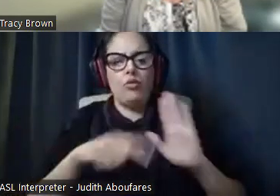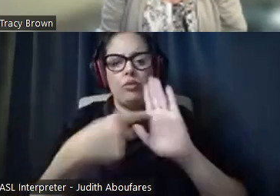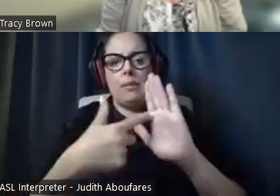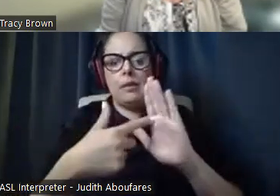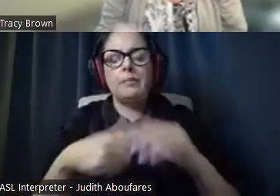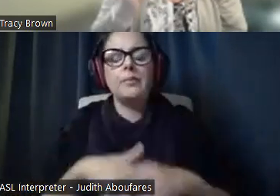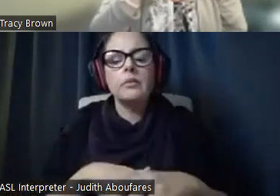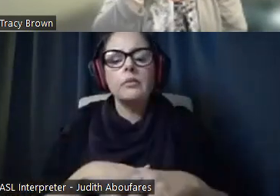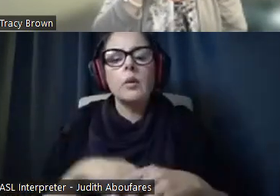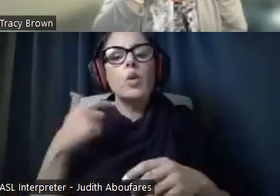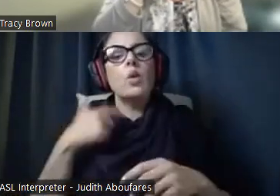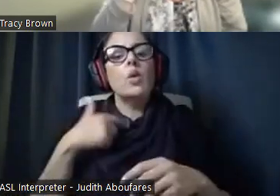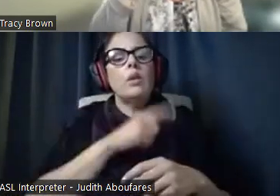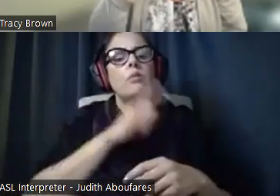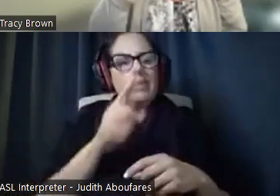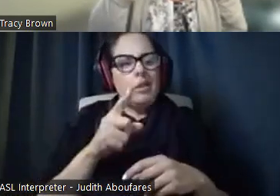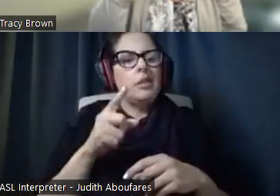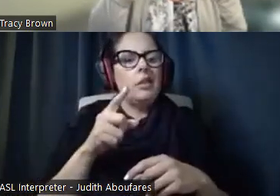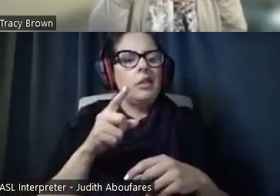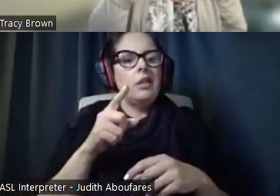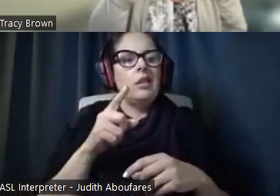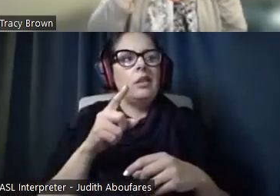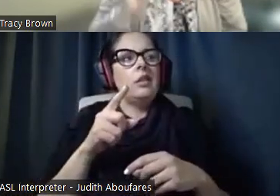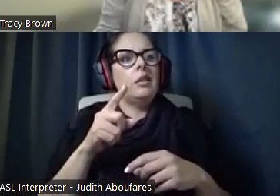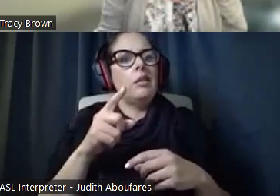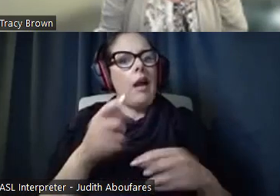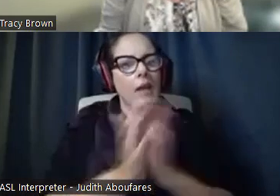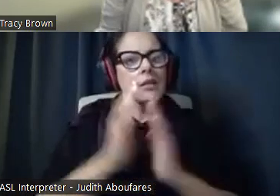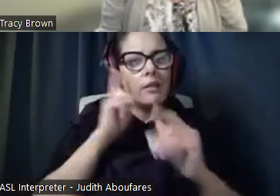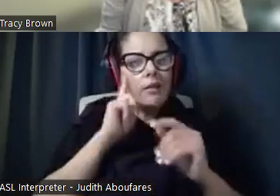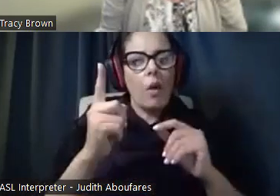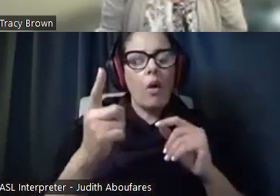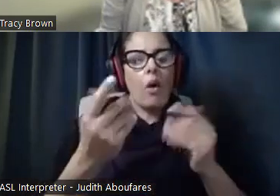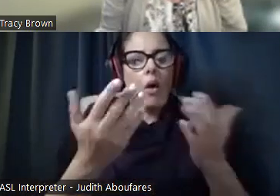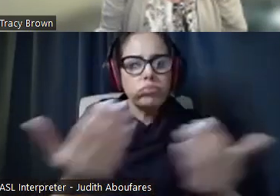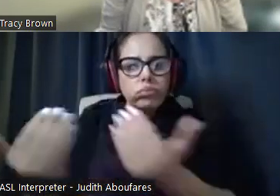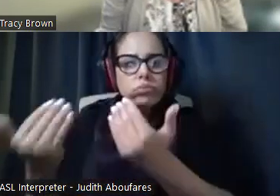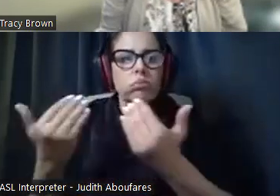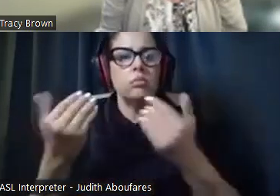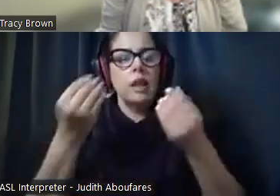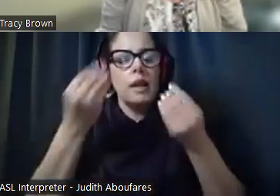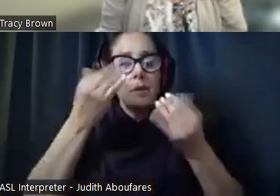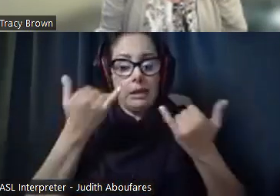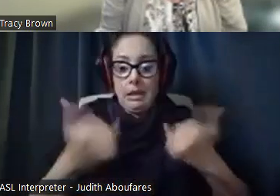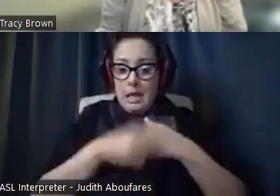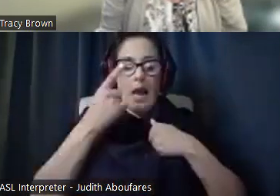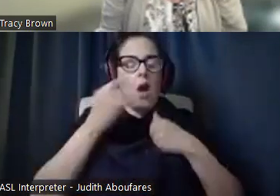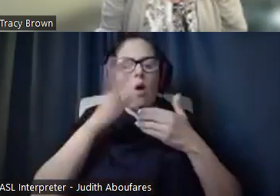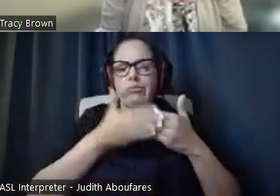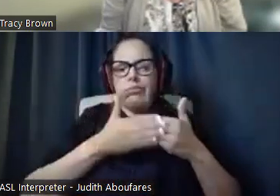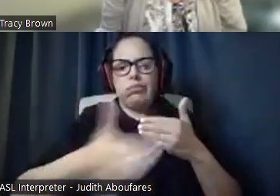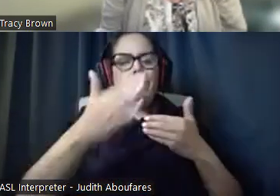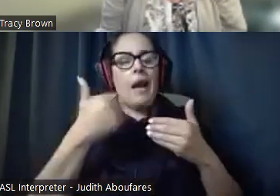siendo representadas. Realmente estamos pidiendo opiniones, ya sea en la reunión o en